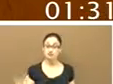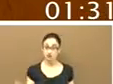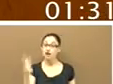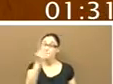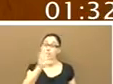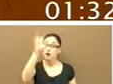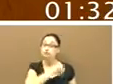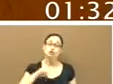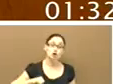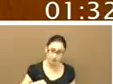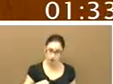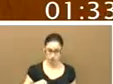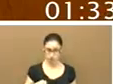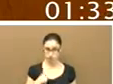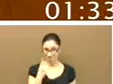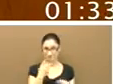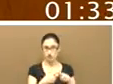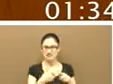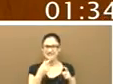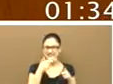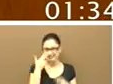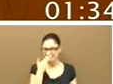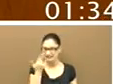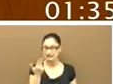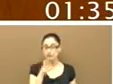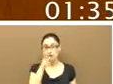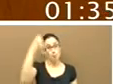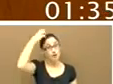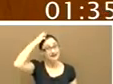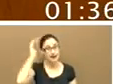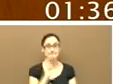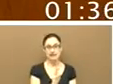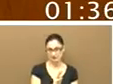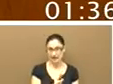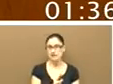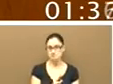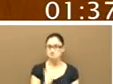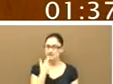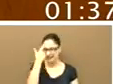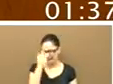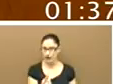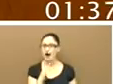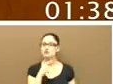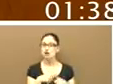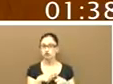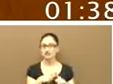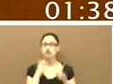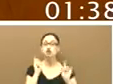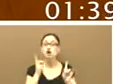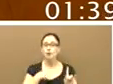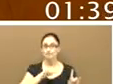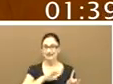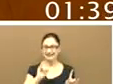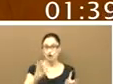puerta muy interesante y, en esta forma del Estado de monarquía parlamentaria que tenemos, creo que tenemos una cosa que es exclusiva de España, la